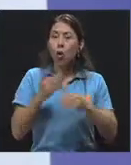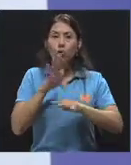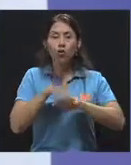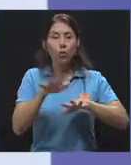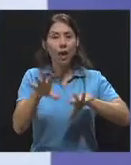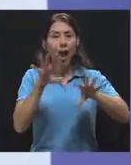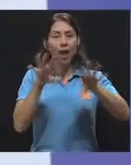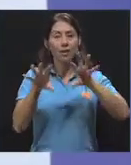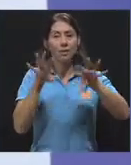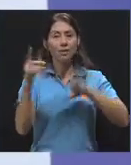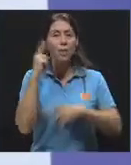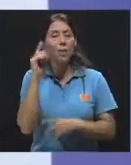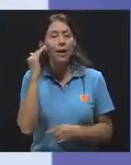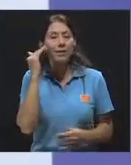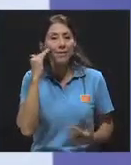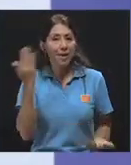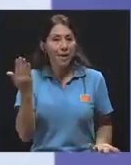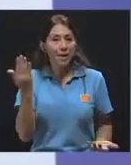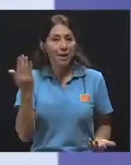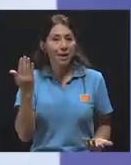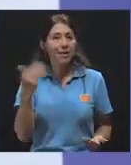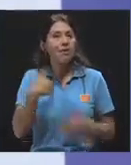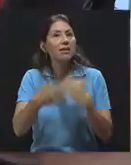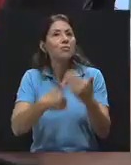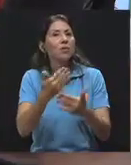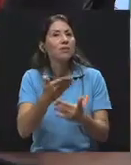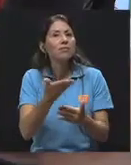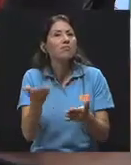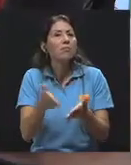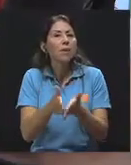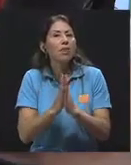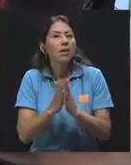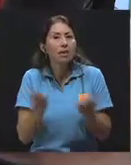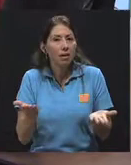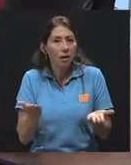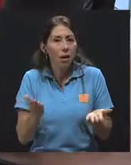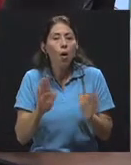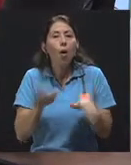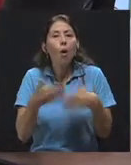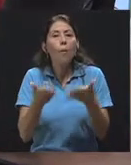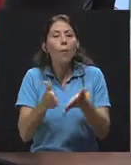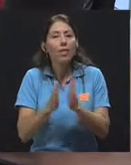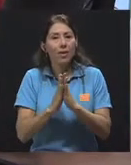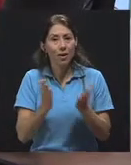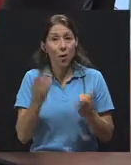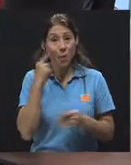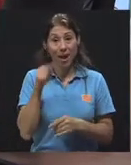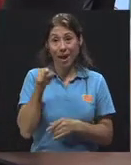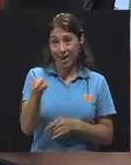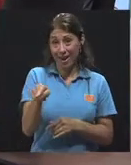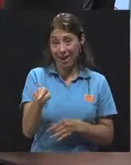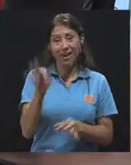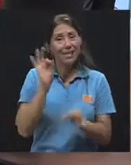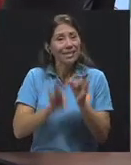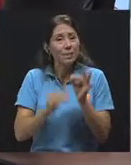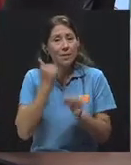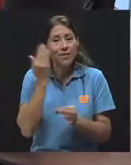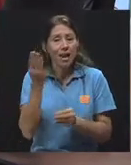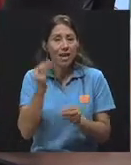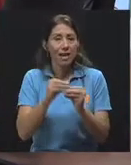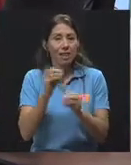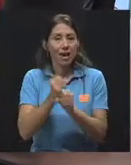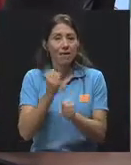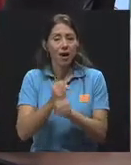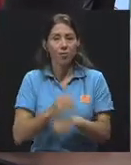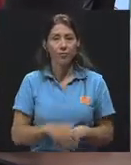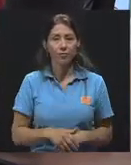mundo de la animación para poder saber incluso como qué pedir. Uh-huh. Claro. Qué pedir y cómo pedirlo, y que para él le simplificaría, claro, muchísimo más